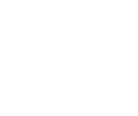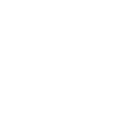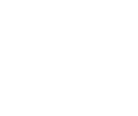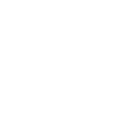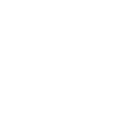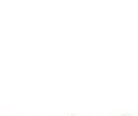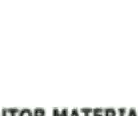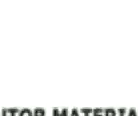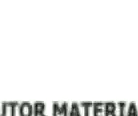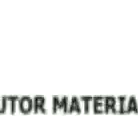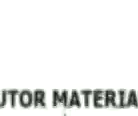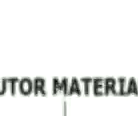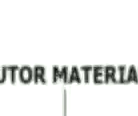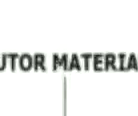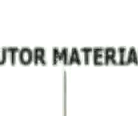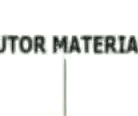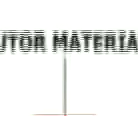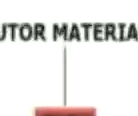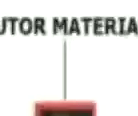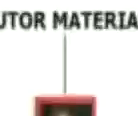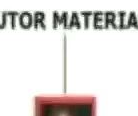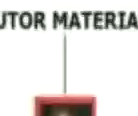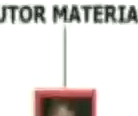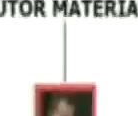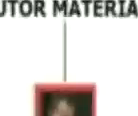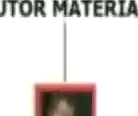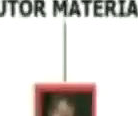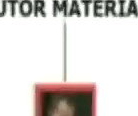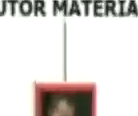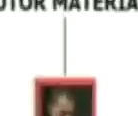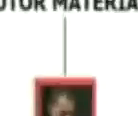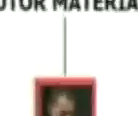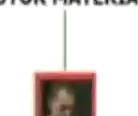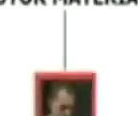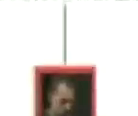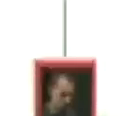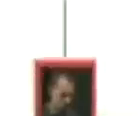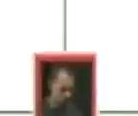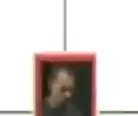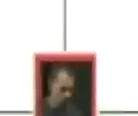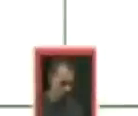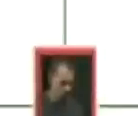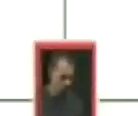fue conductor del transporte acuático para el cometimiento de ese delito.